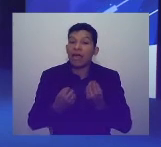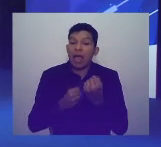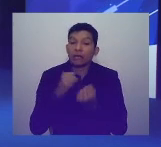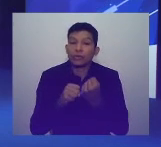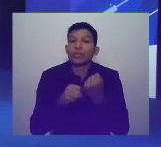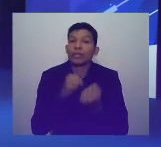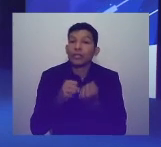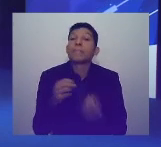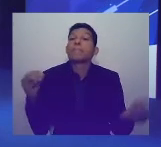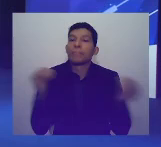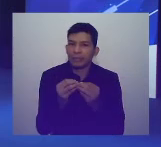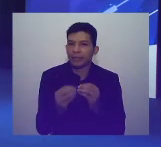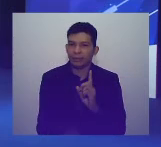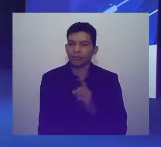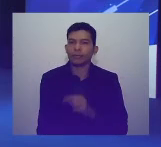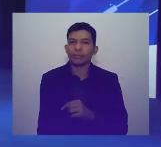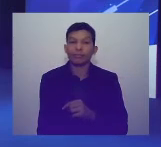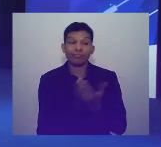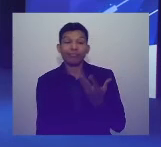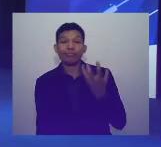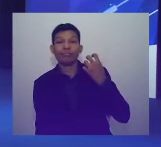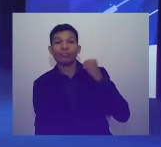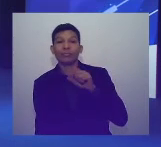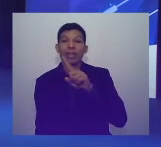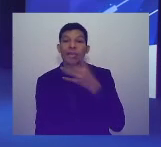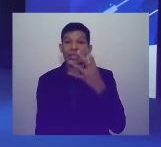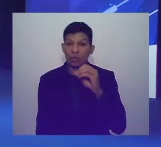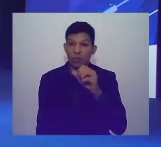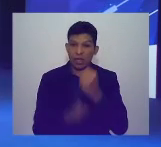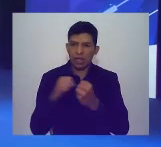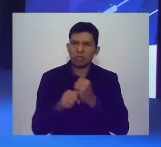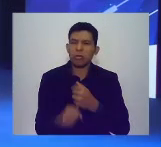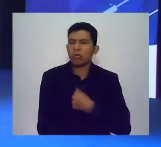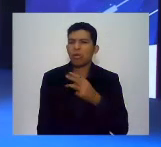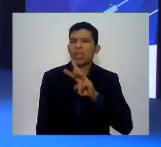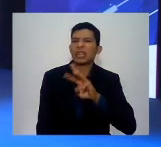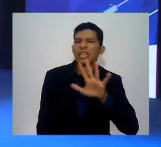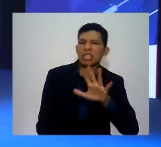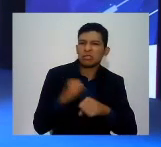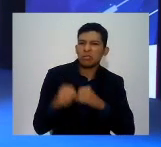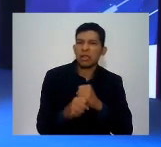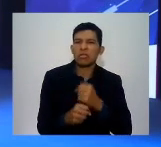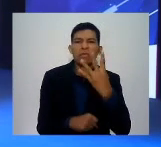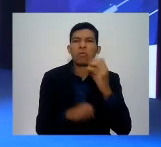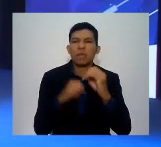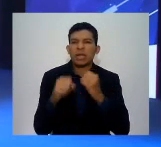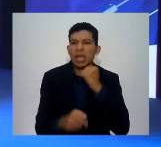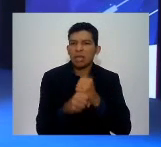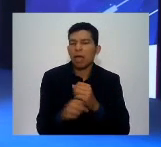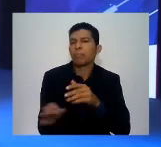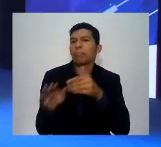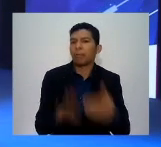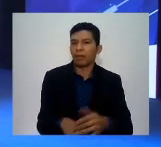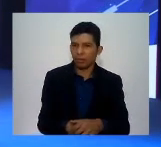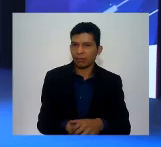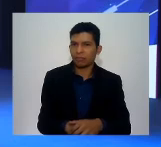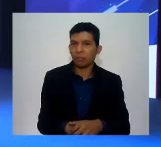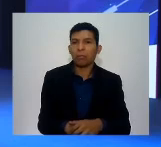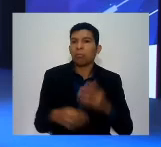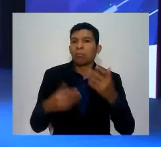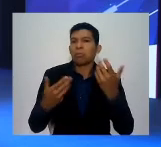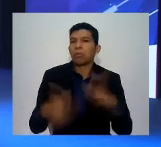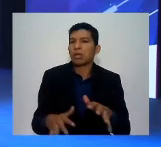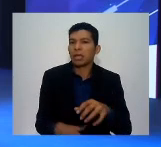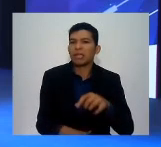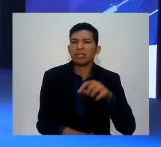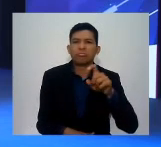total. Aparatos que nos ayudan en distintos momentos de nuestras vidas, o bueno, no siempre, obviamente, no siempre vamos a encontrarlos, pero